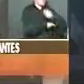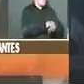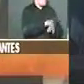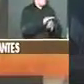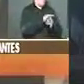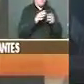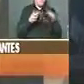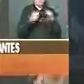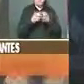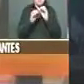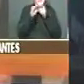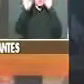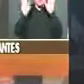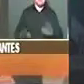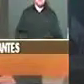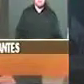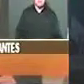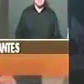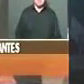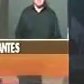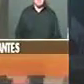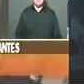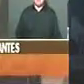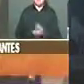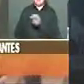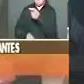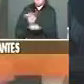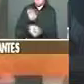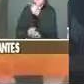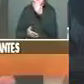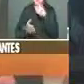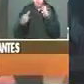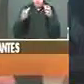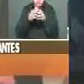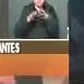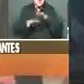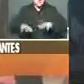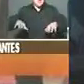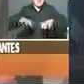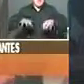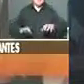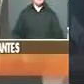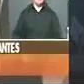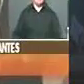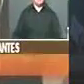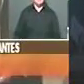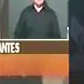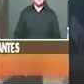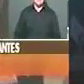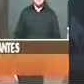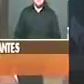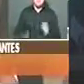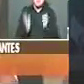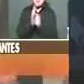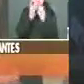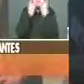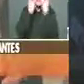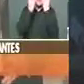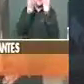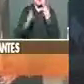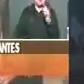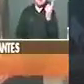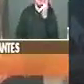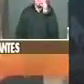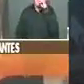sin descontar por supuesto el secuestro y la extorsión, que son propias de su actividad criminal. Lo grave de esto es que